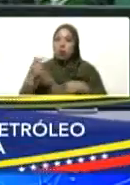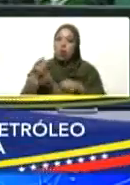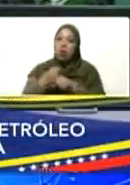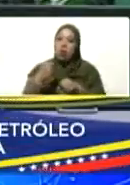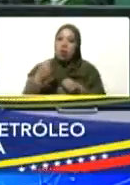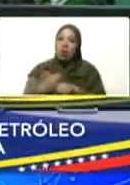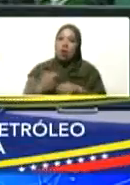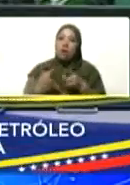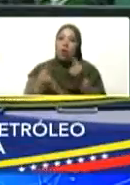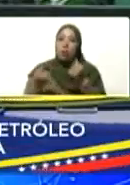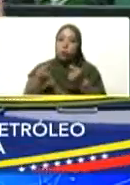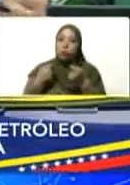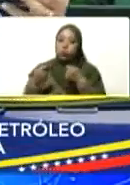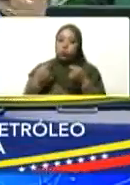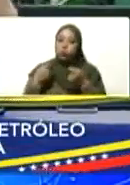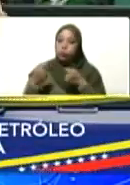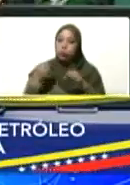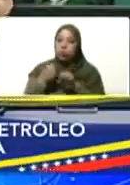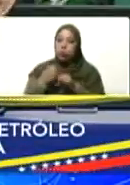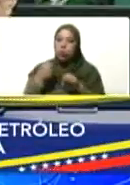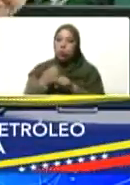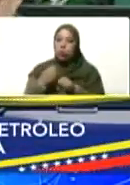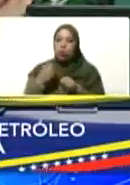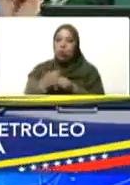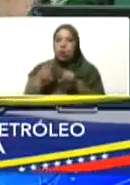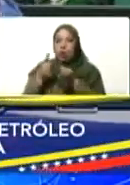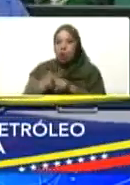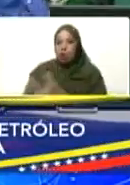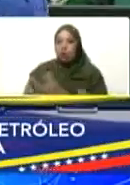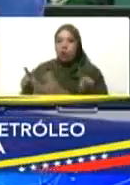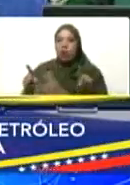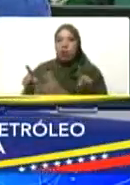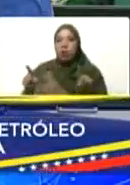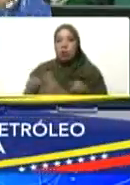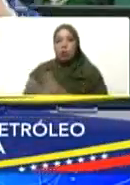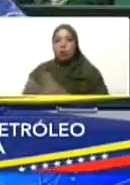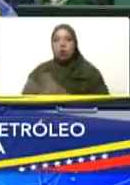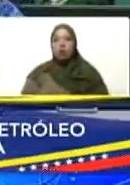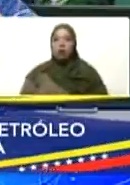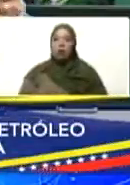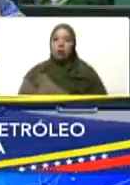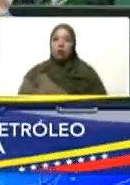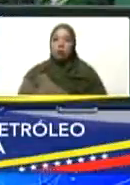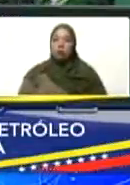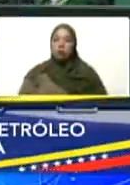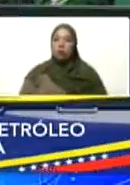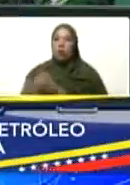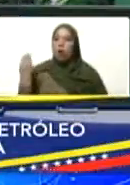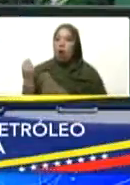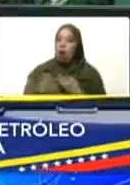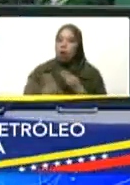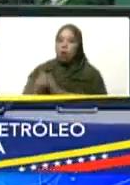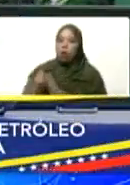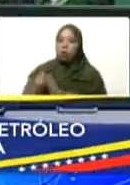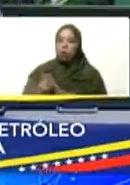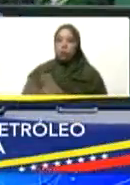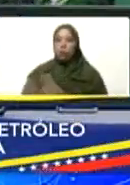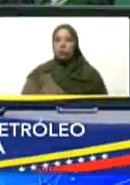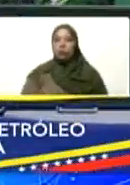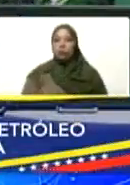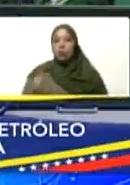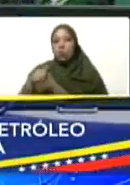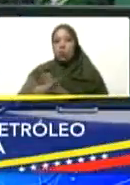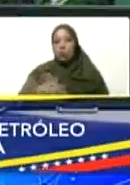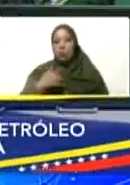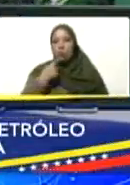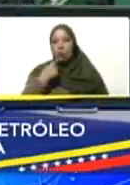trabajo económico, fuimos articulando los distintos motores, fuimos reactivándolos. Y hoy